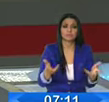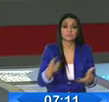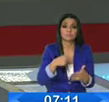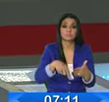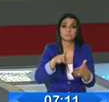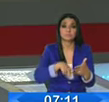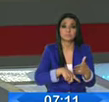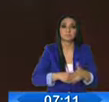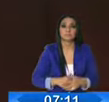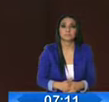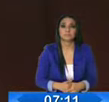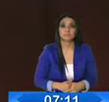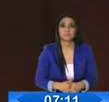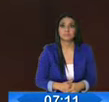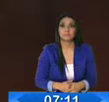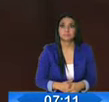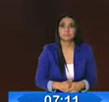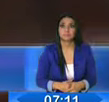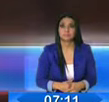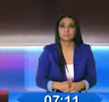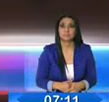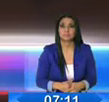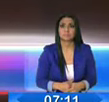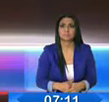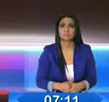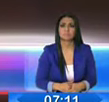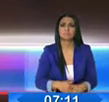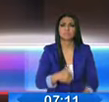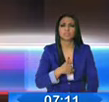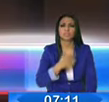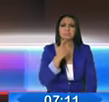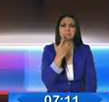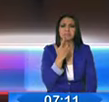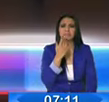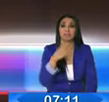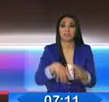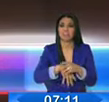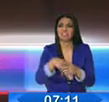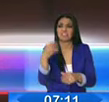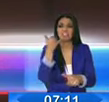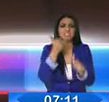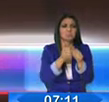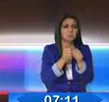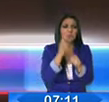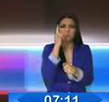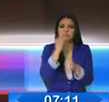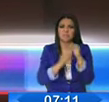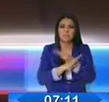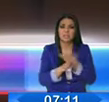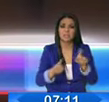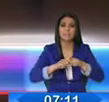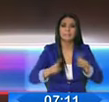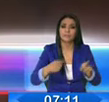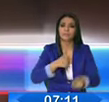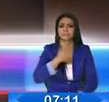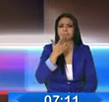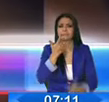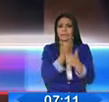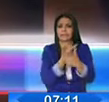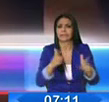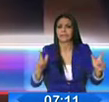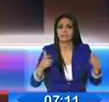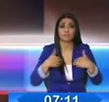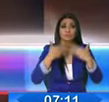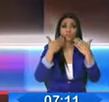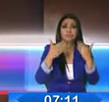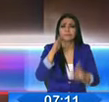me prefiero tener no tener un solo asentaba fueran y un celular ni nada pero estar en libertad y hay un no sé qué es